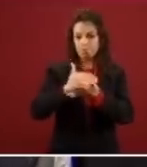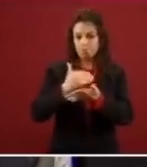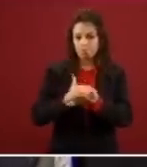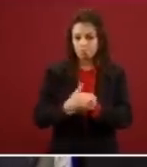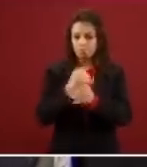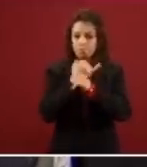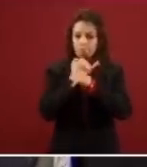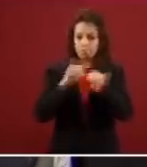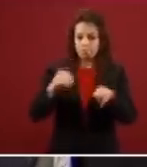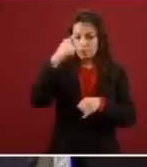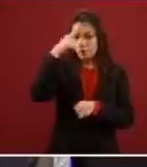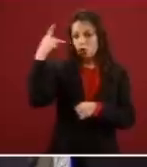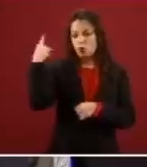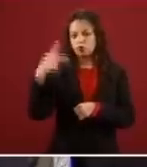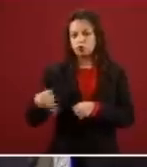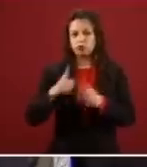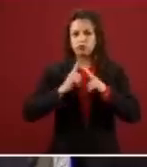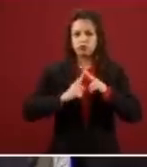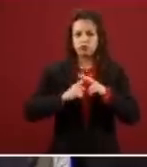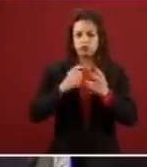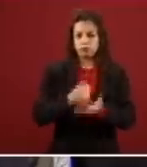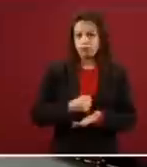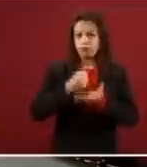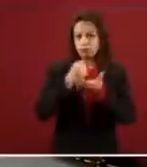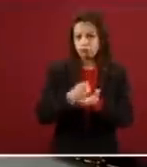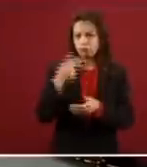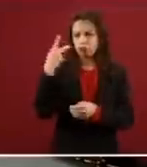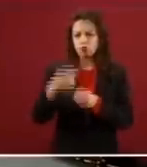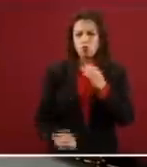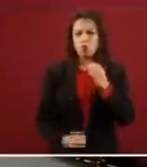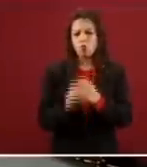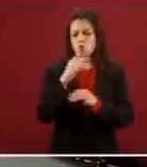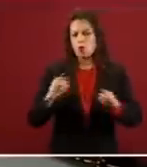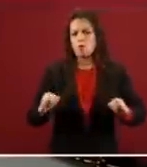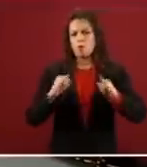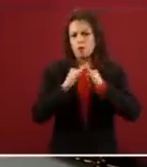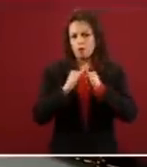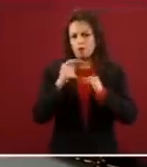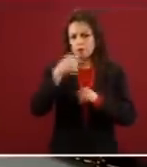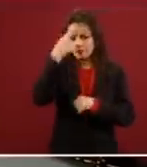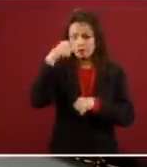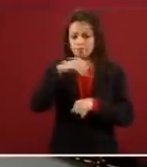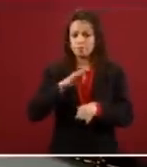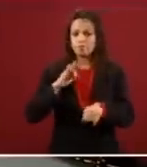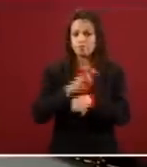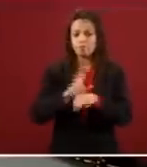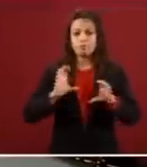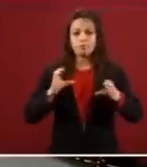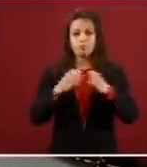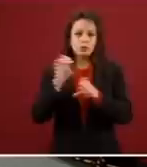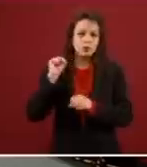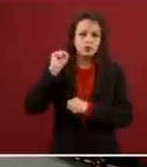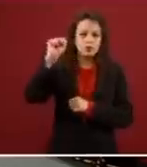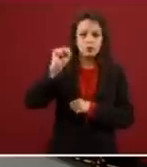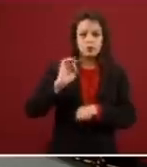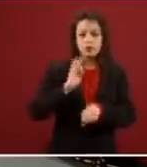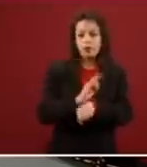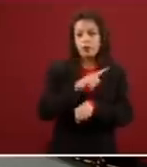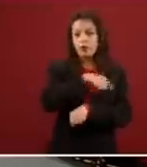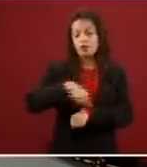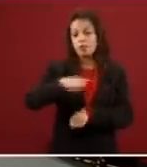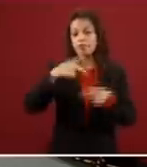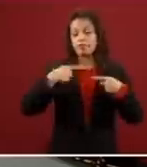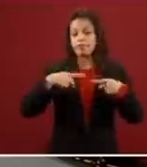y presupuesto propio, que nace como un organismo que busca defender la democracia sindical y proteger al trabajador. La propia